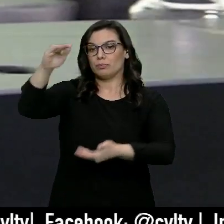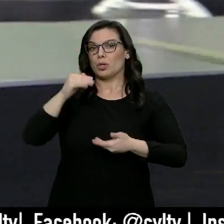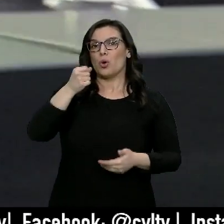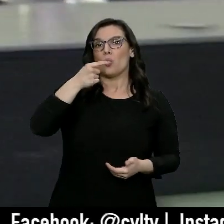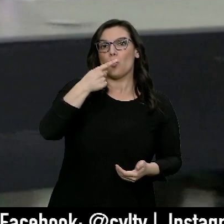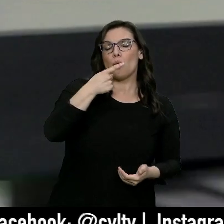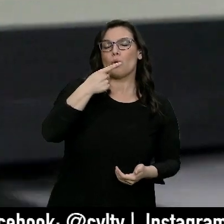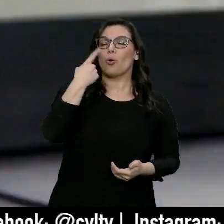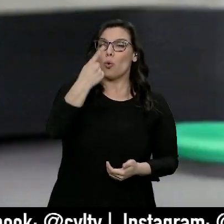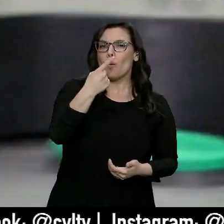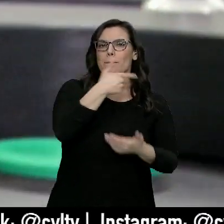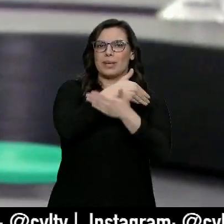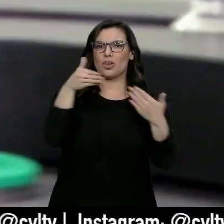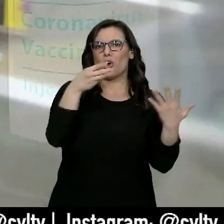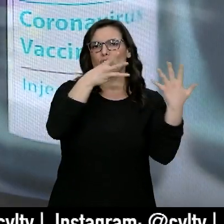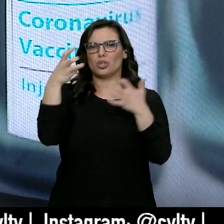1.800.000 dosis.